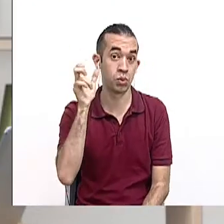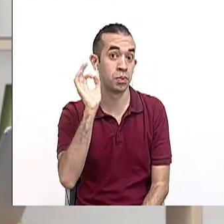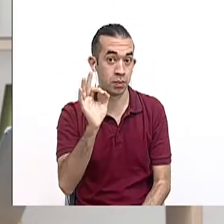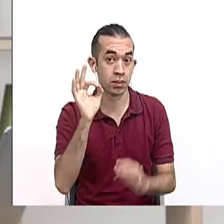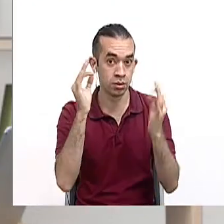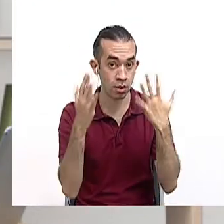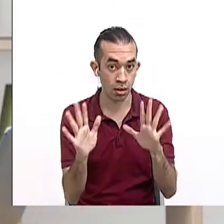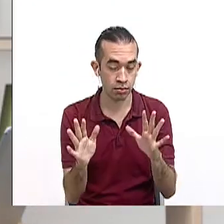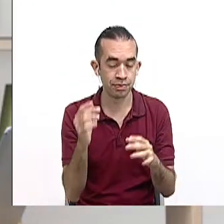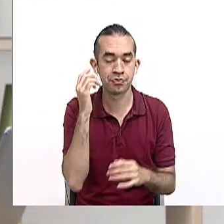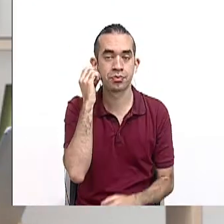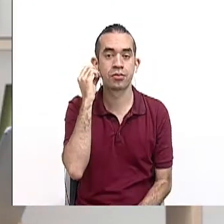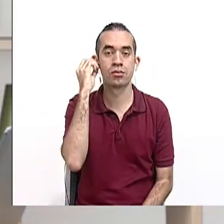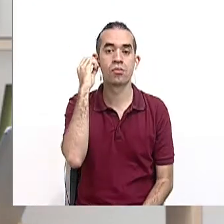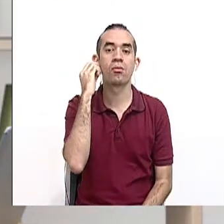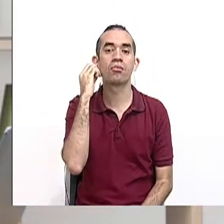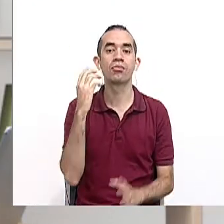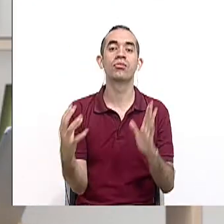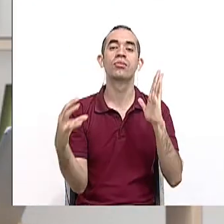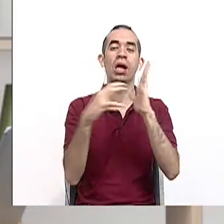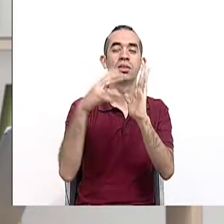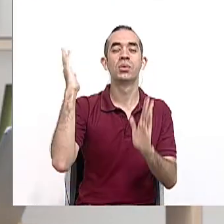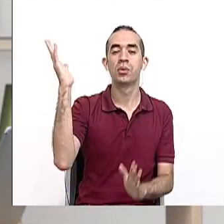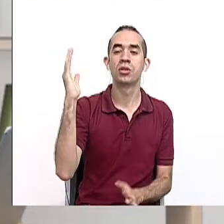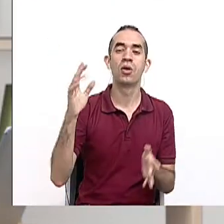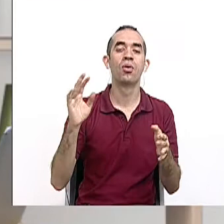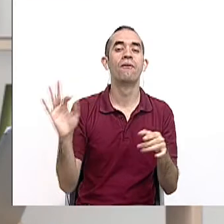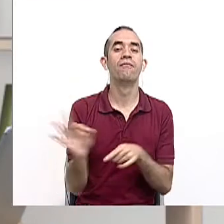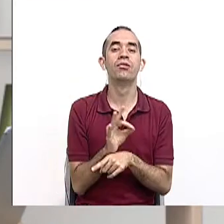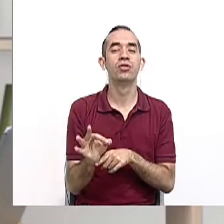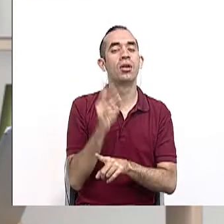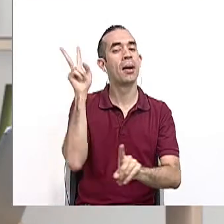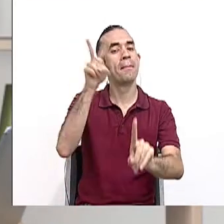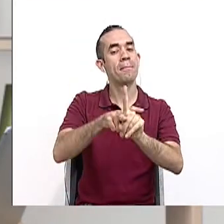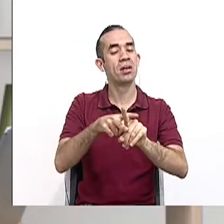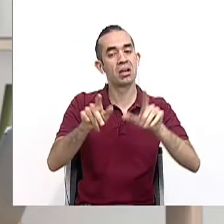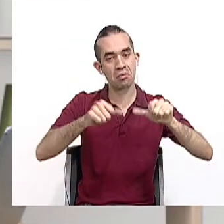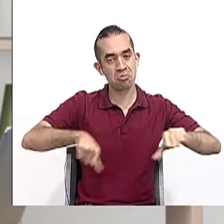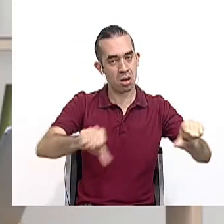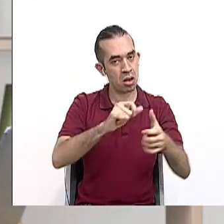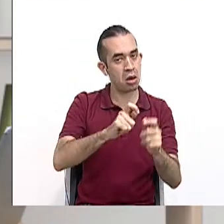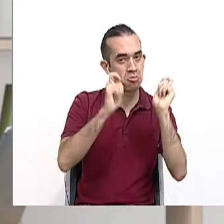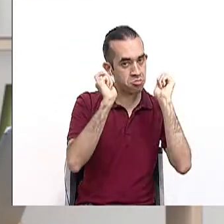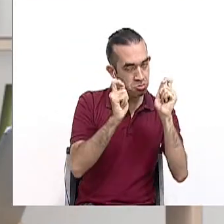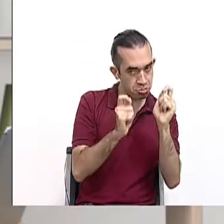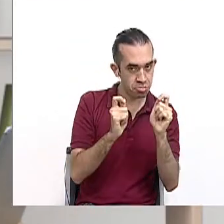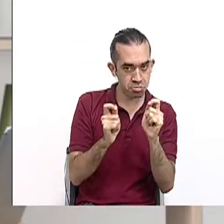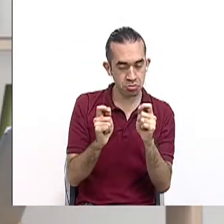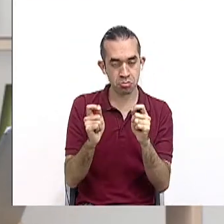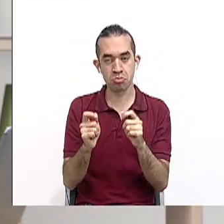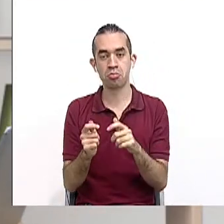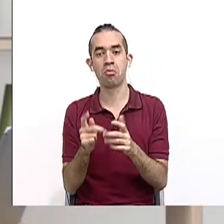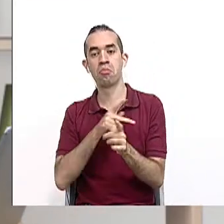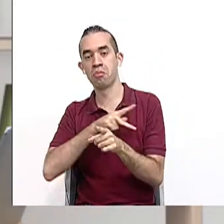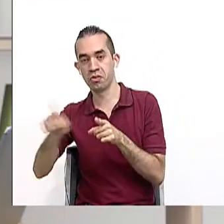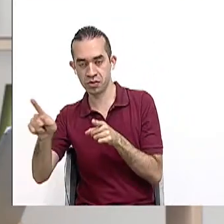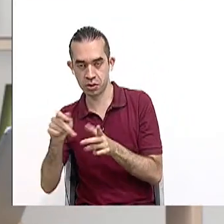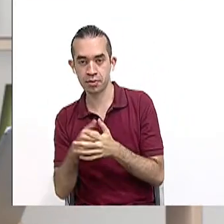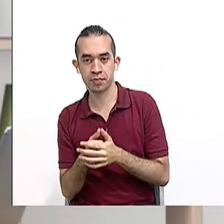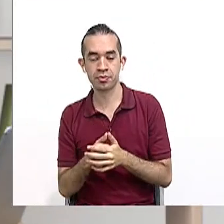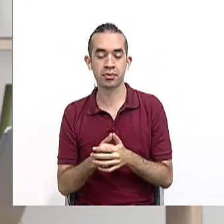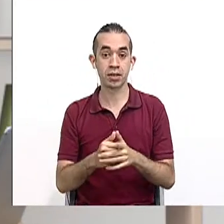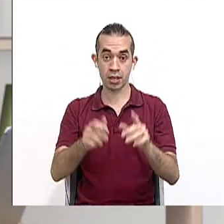este tipo de texto les va a servir mucho, sobre todo en el campo académico, educativo o incluso profesional, porque a través del